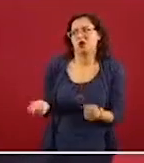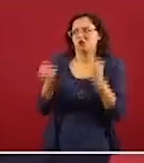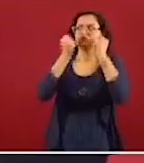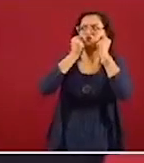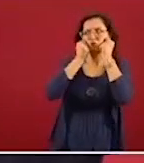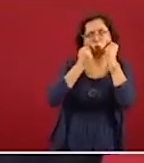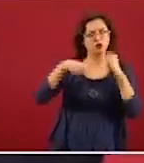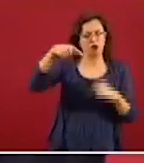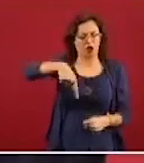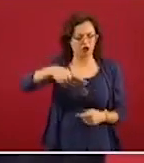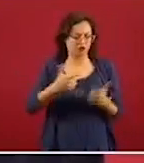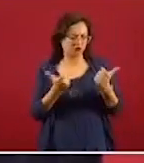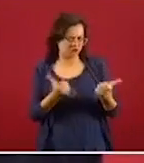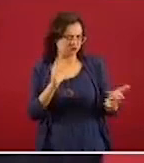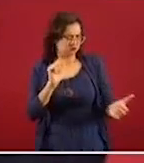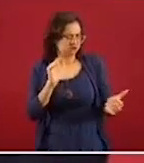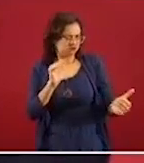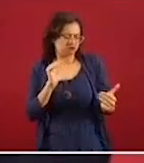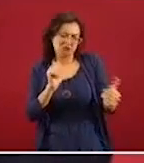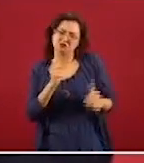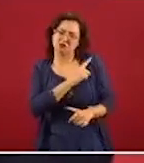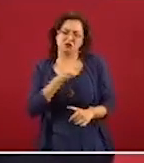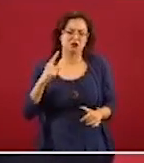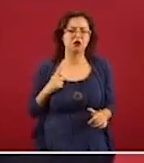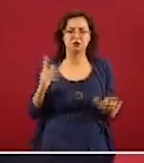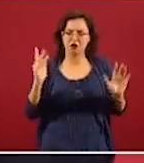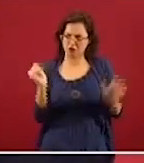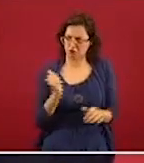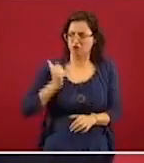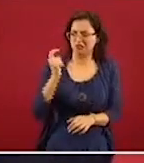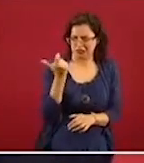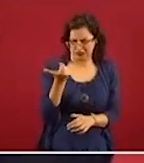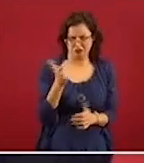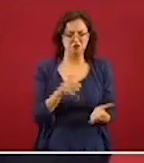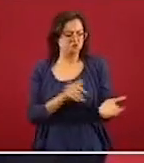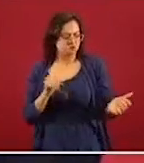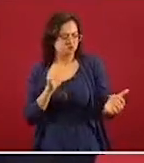tener recaudación y